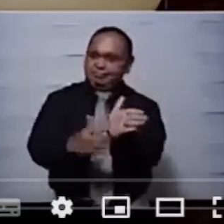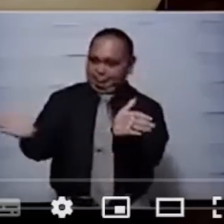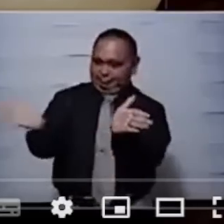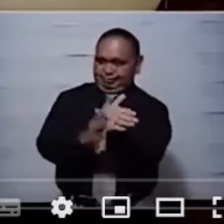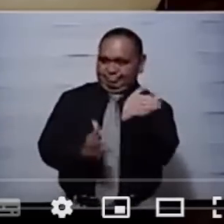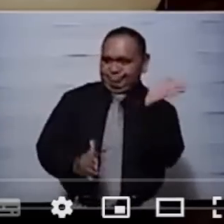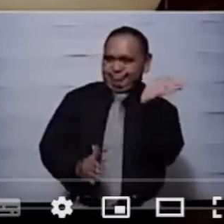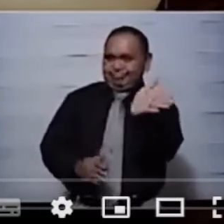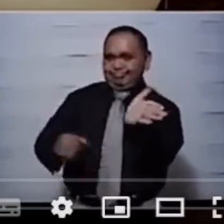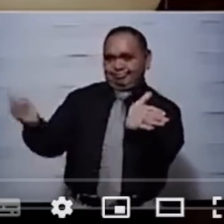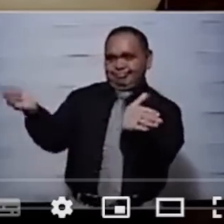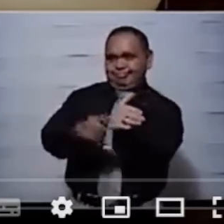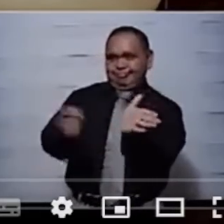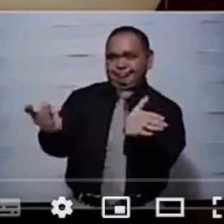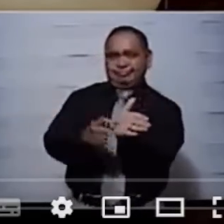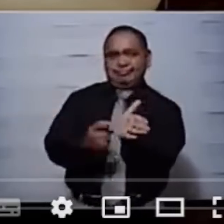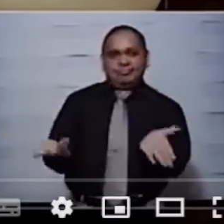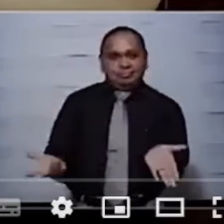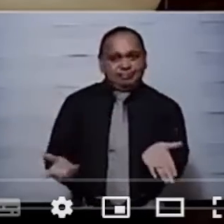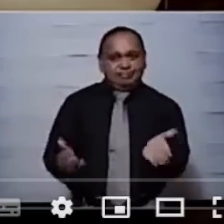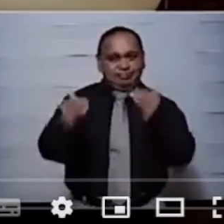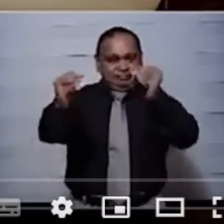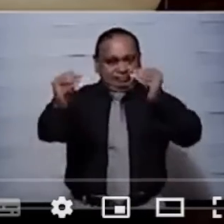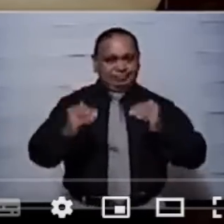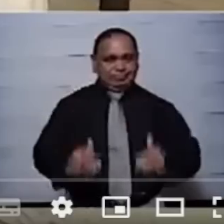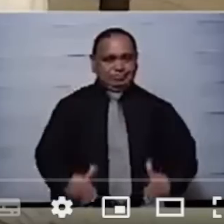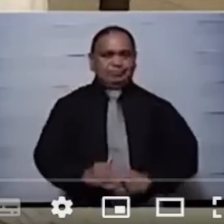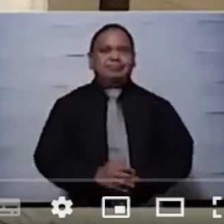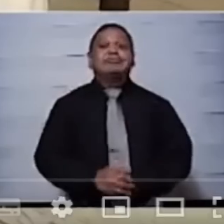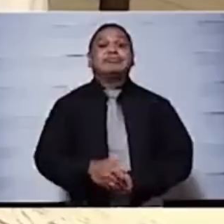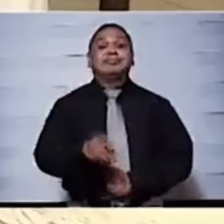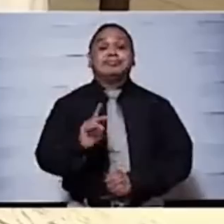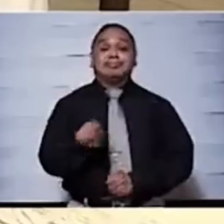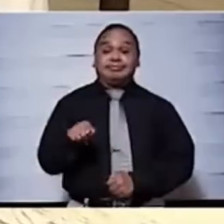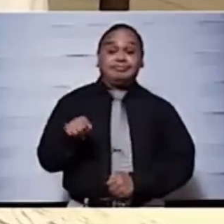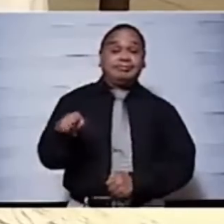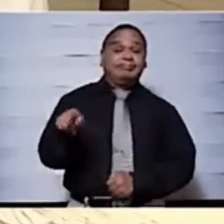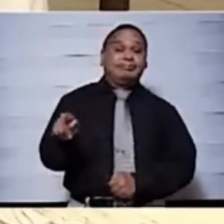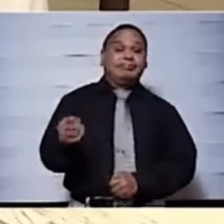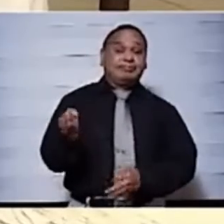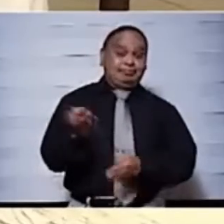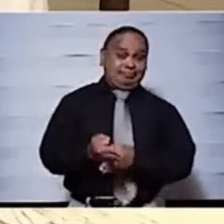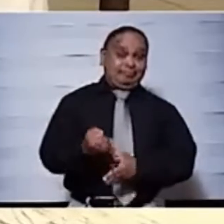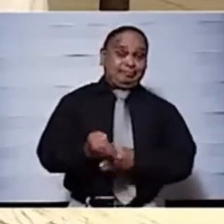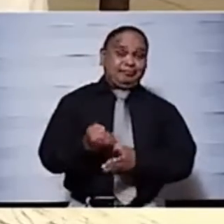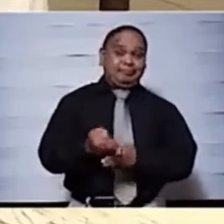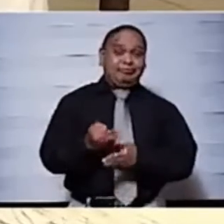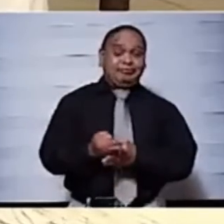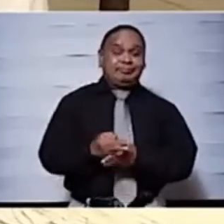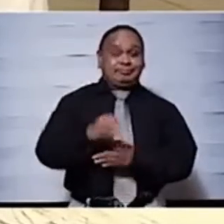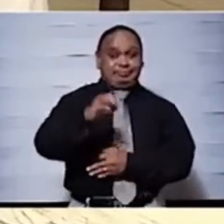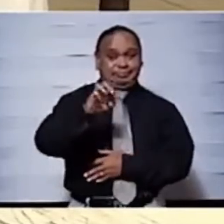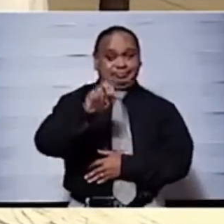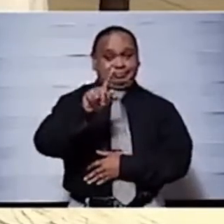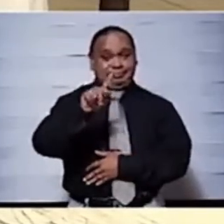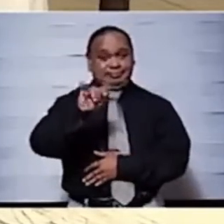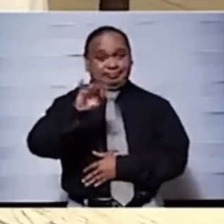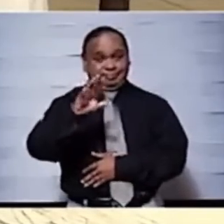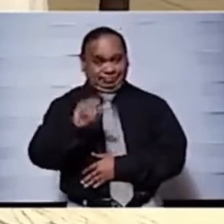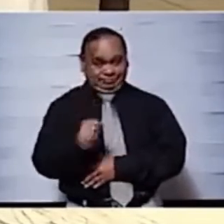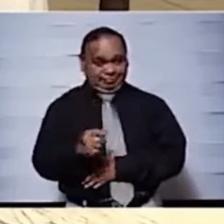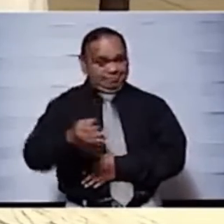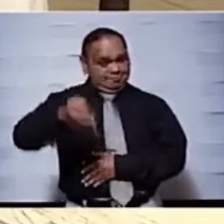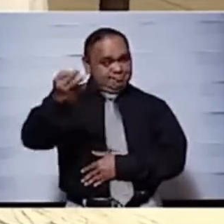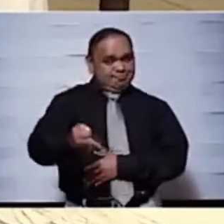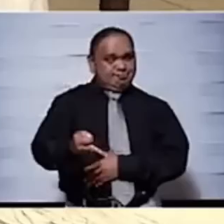verdaderos delitos, aparte de este, que debería de ser un delito, pero más bien es una cuestión, la considerarán de ética, ¿no? Pero yo creo